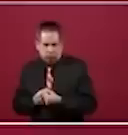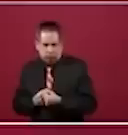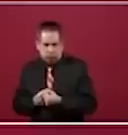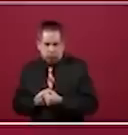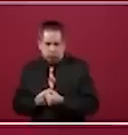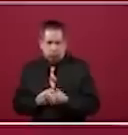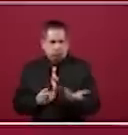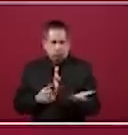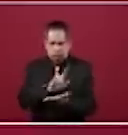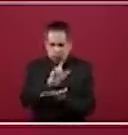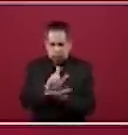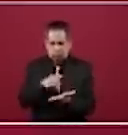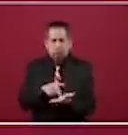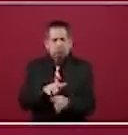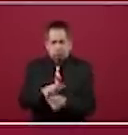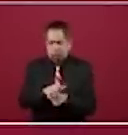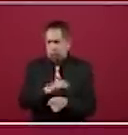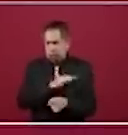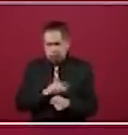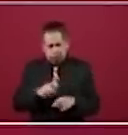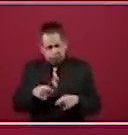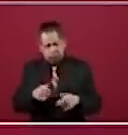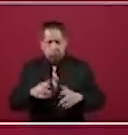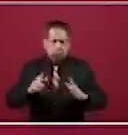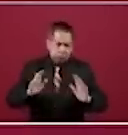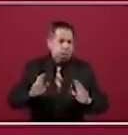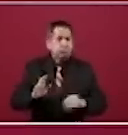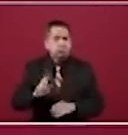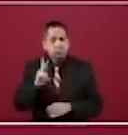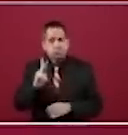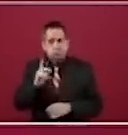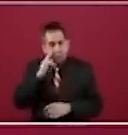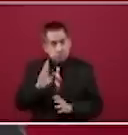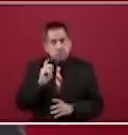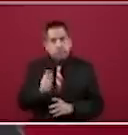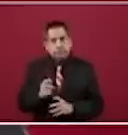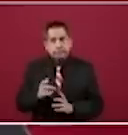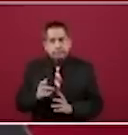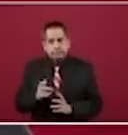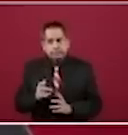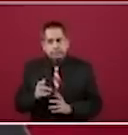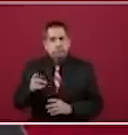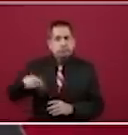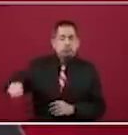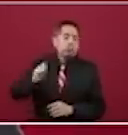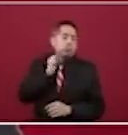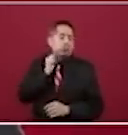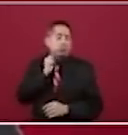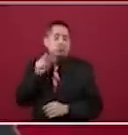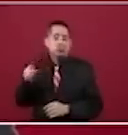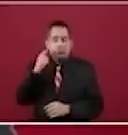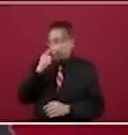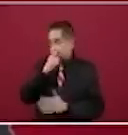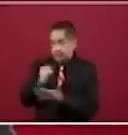están impedidos legalmente, pero al final de cuentas van a ser los senadores los que